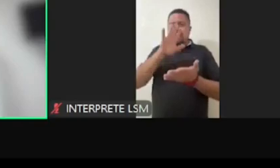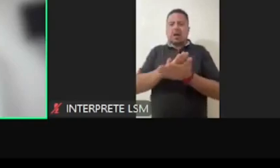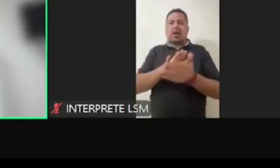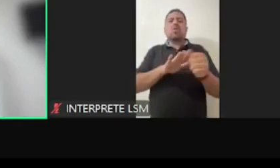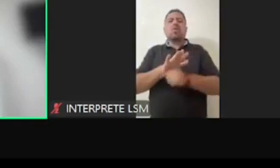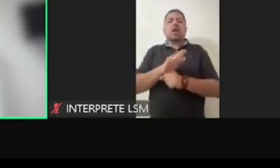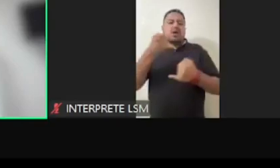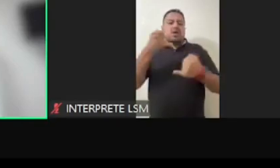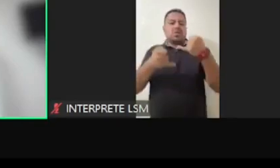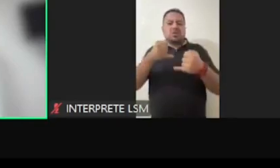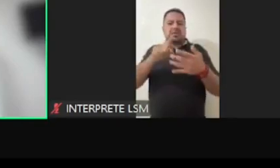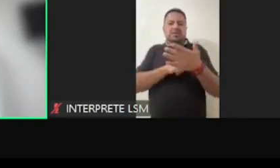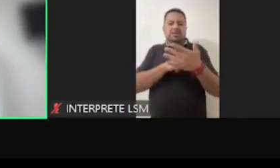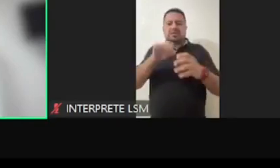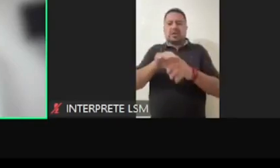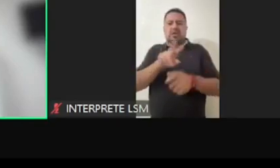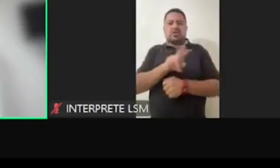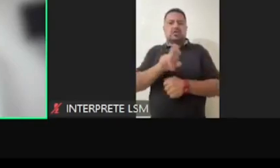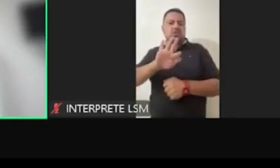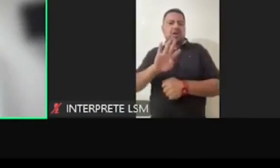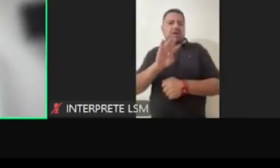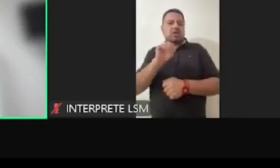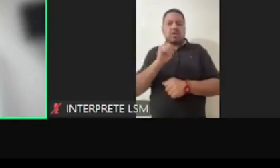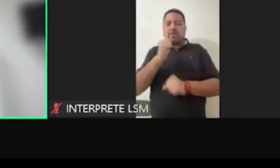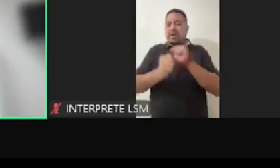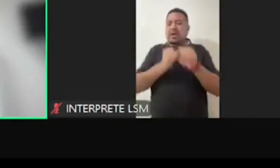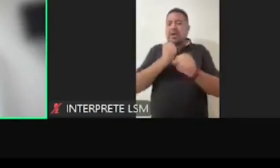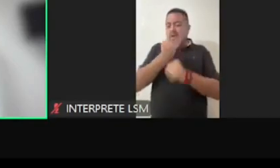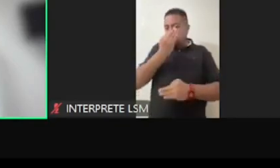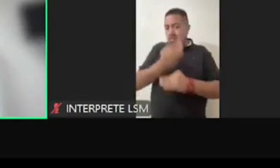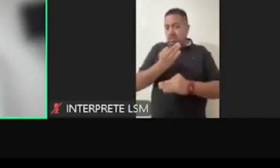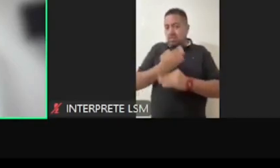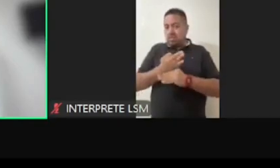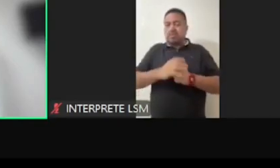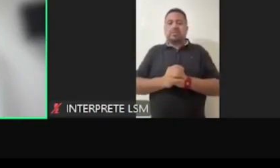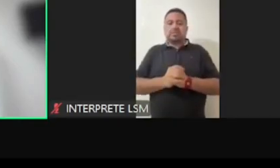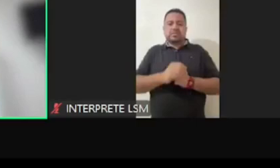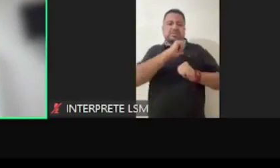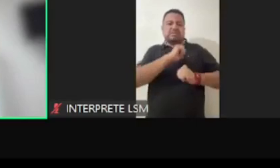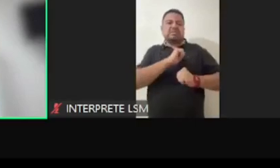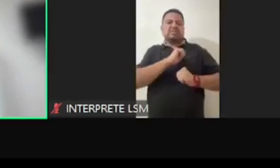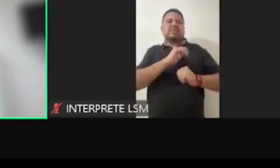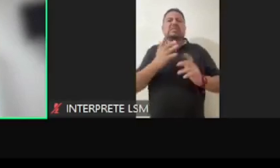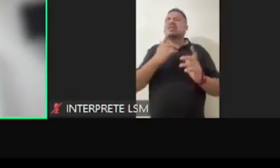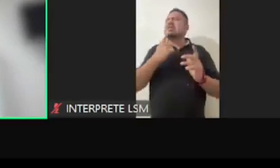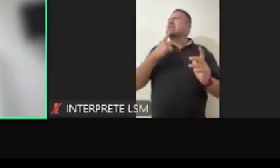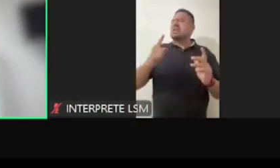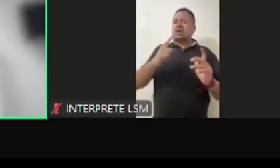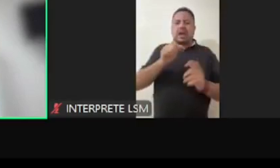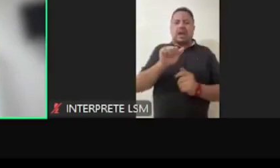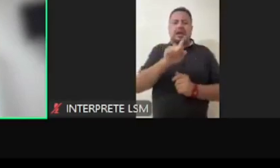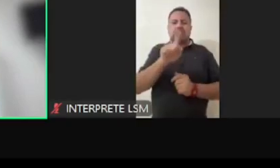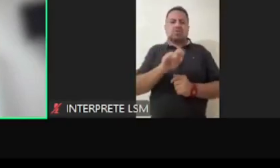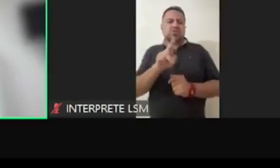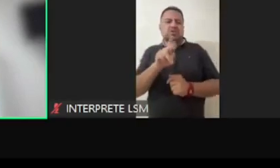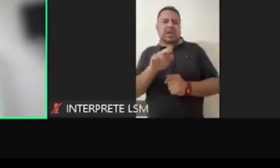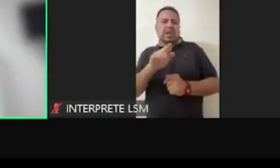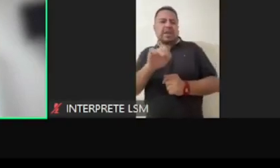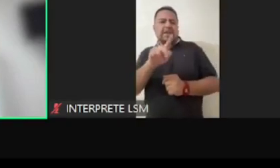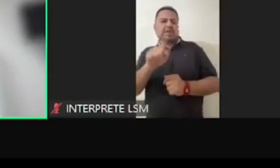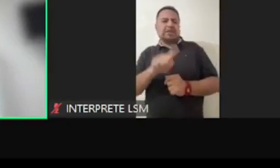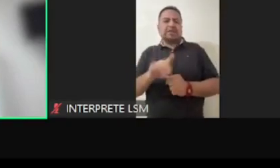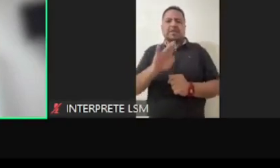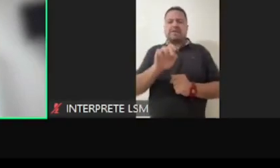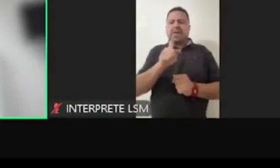juicio electoral ciudadano 249 de este año el actor los does son sucena la torre Martínez Vladimir